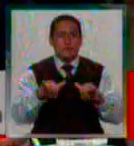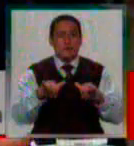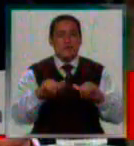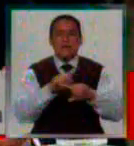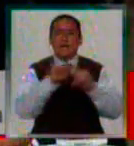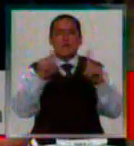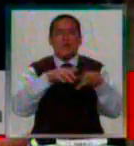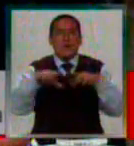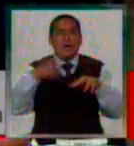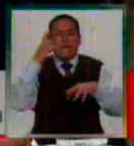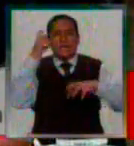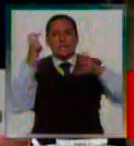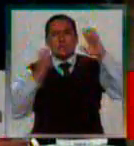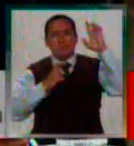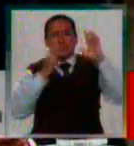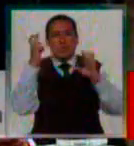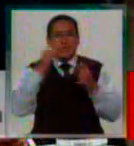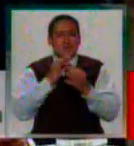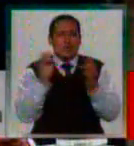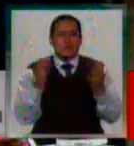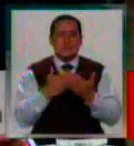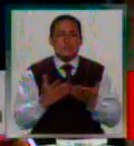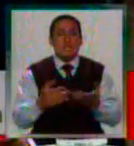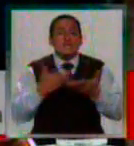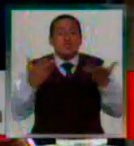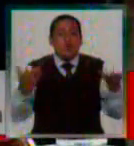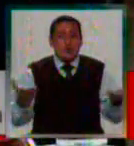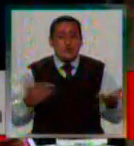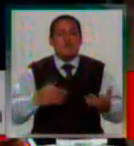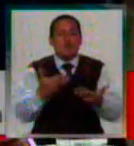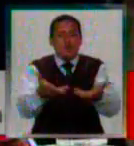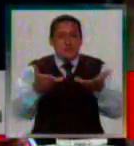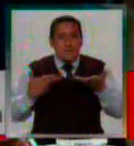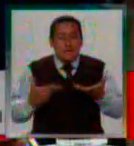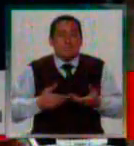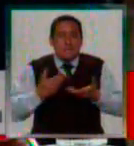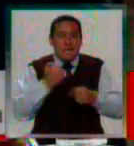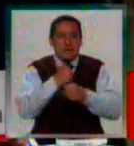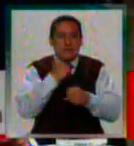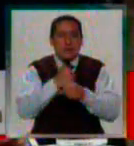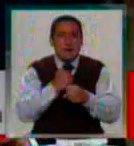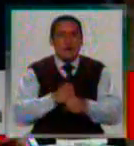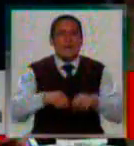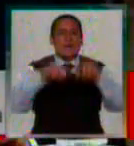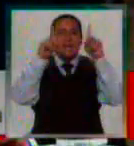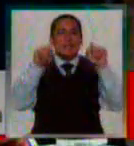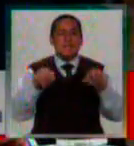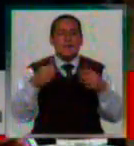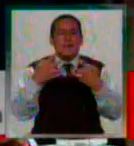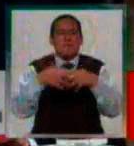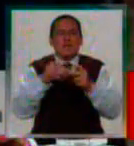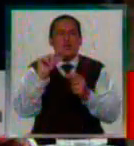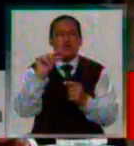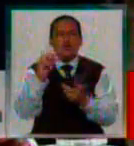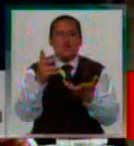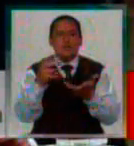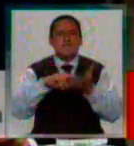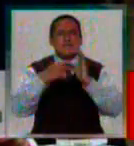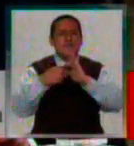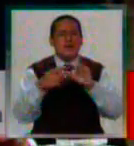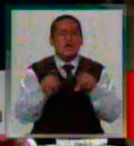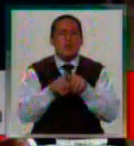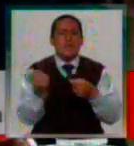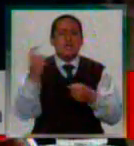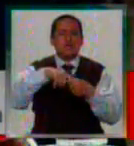no genere incertidumbres no y donde nos permitan trabajar el tema micro que son la los temas de